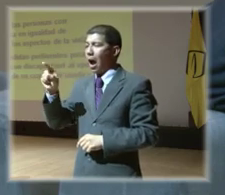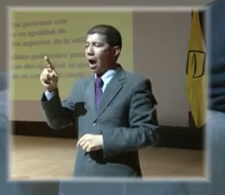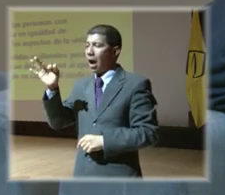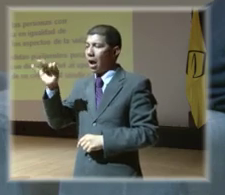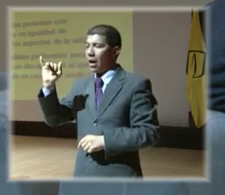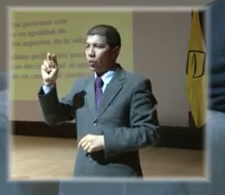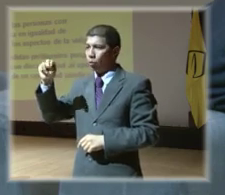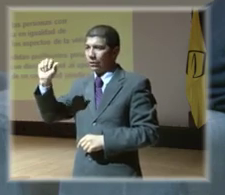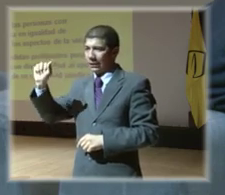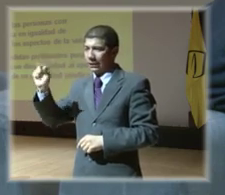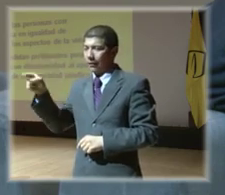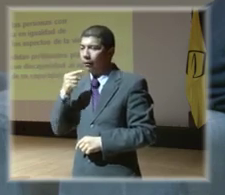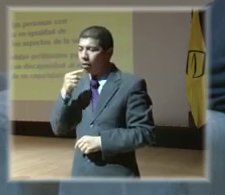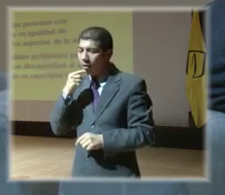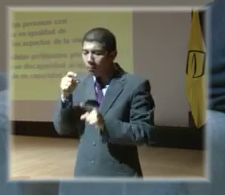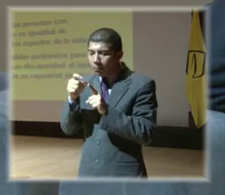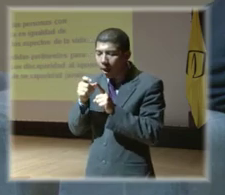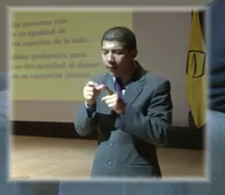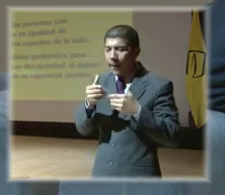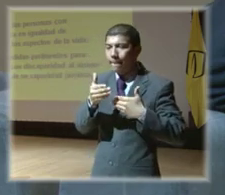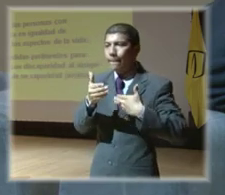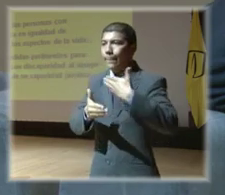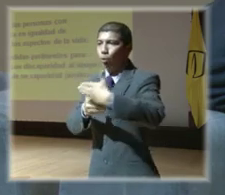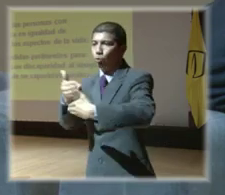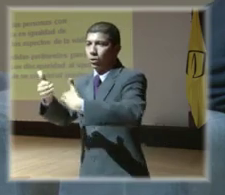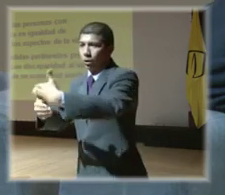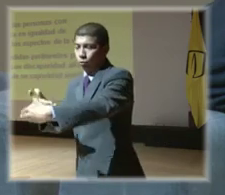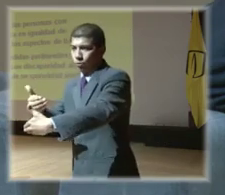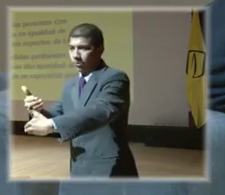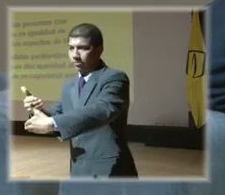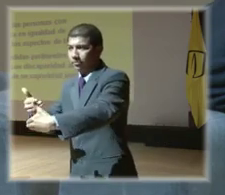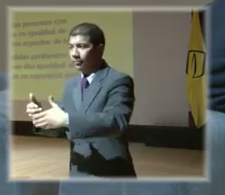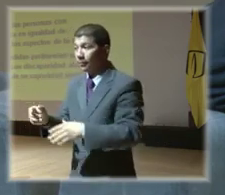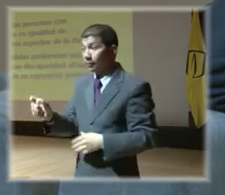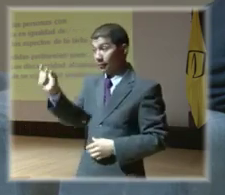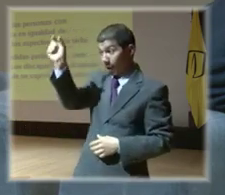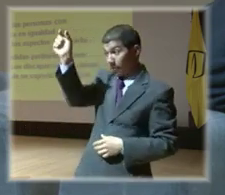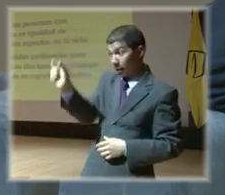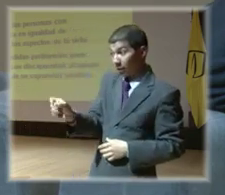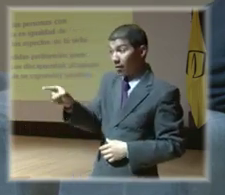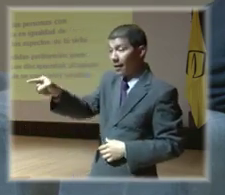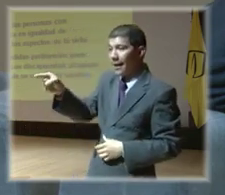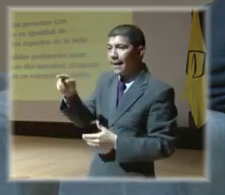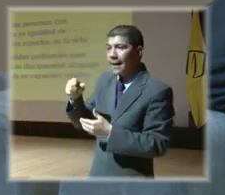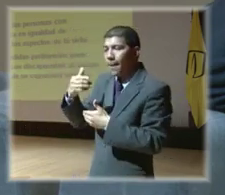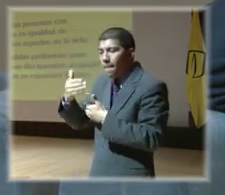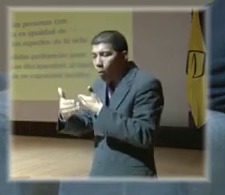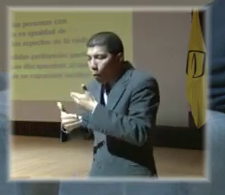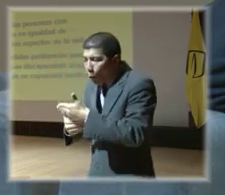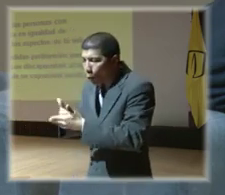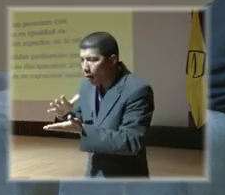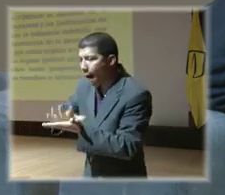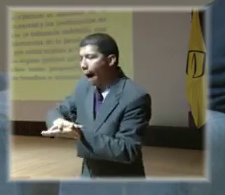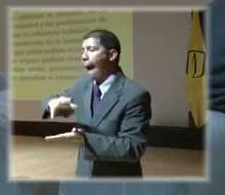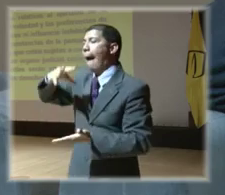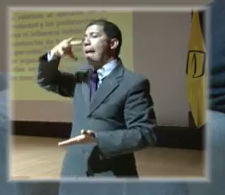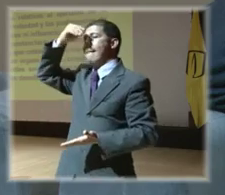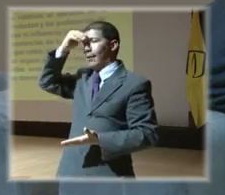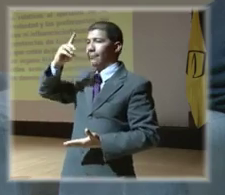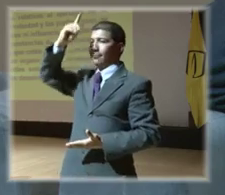la noción de proceso. Una persona aprende a tomar decisiones y ahí tiene un rol fundamental la